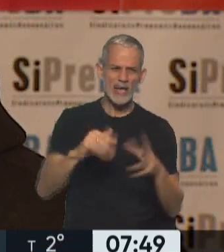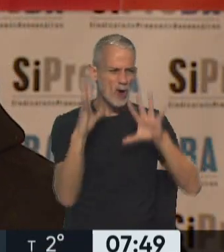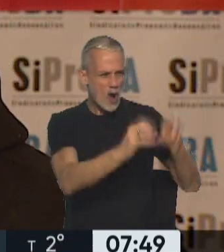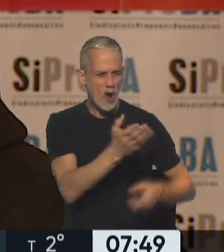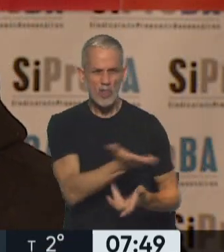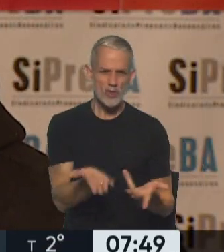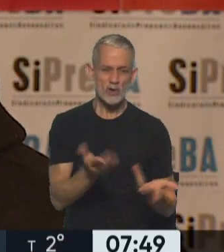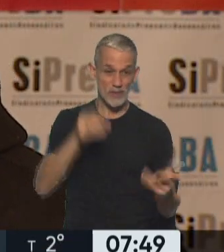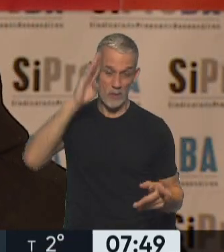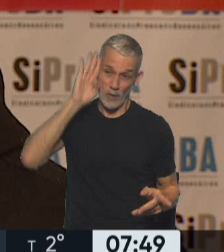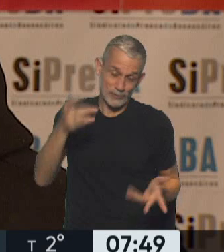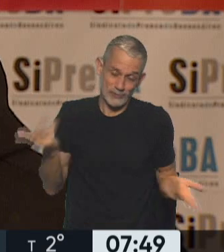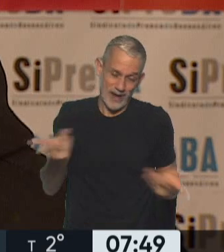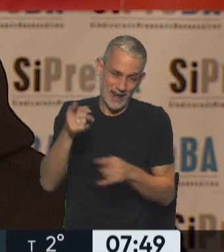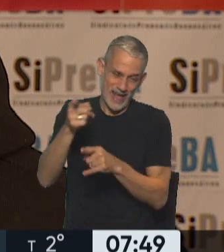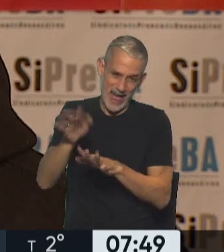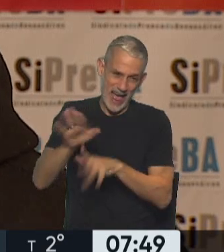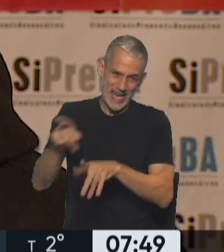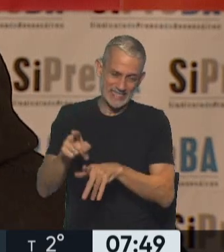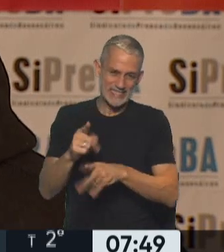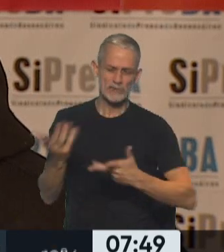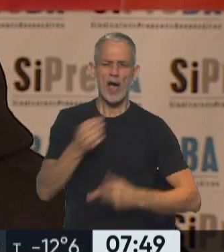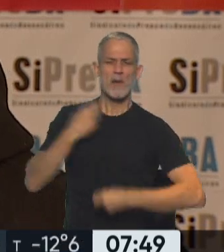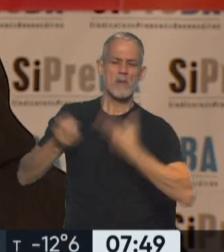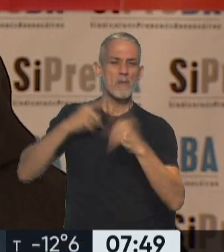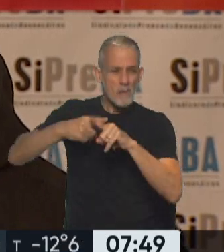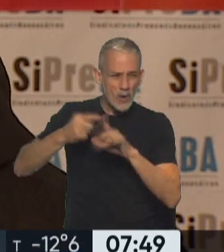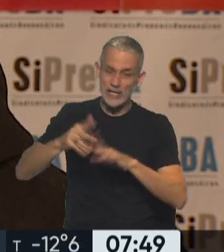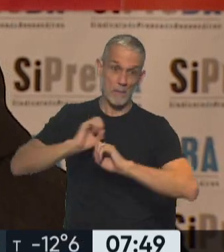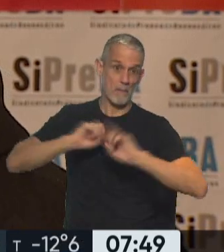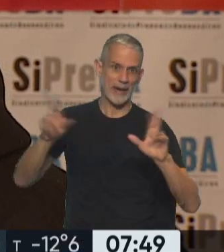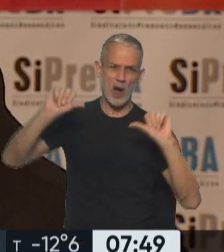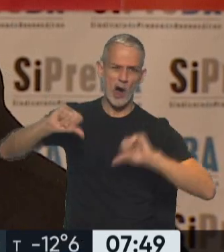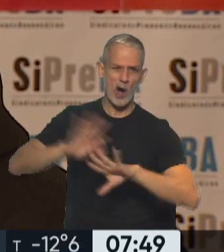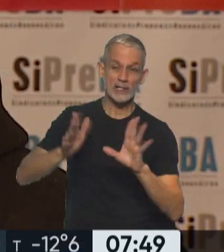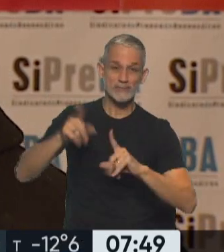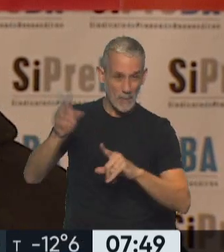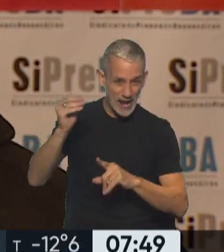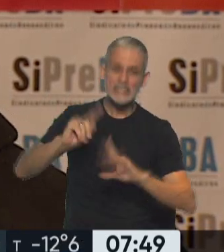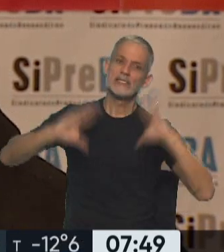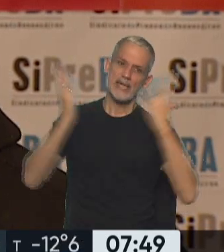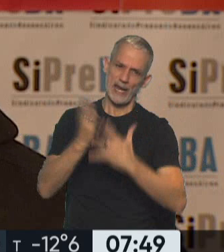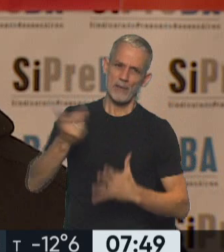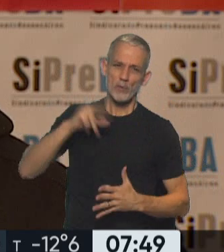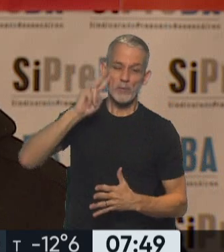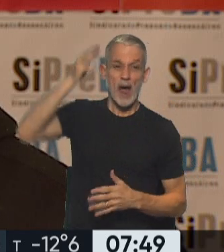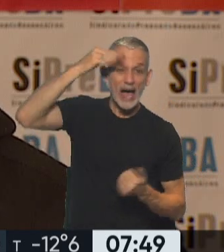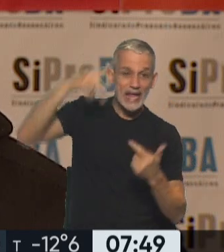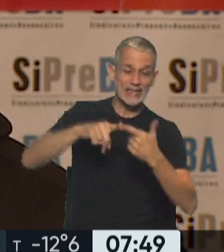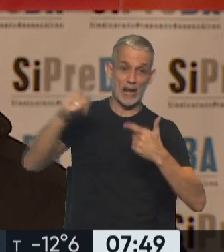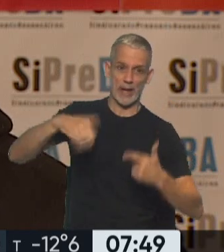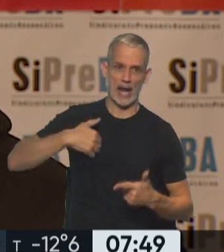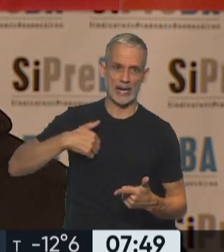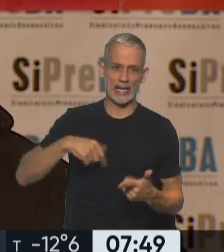política de Bolsonaro que expresa absolutamente lo peor que hay de la política, no solo en Brasil, en el mundo, ¿no? Si miramos a Trump, si miramos acá en